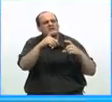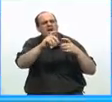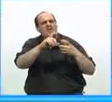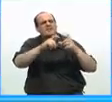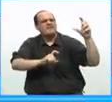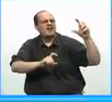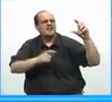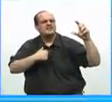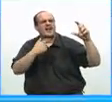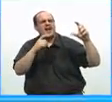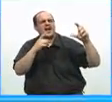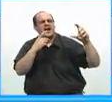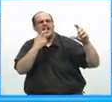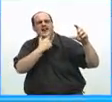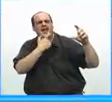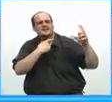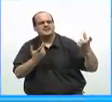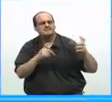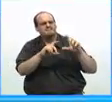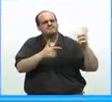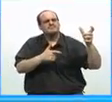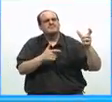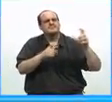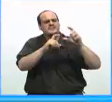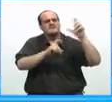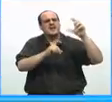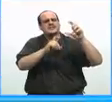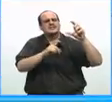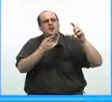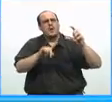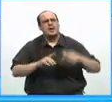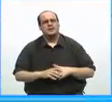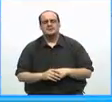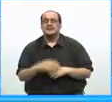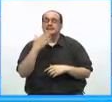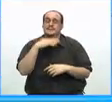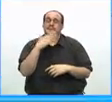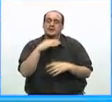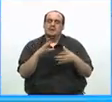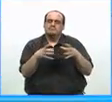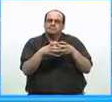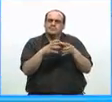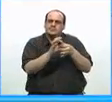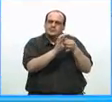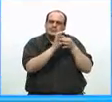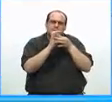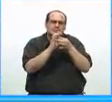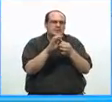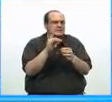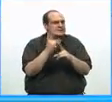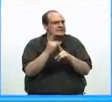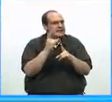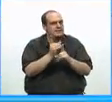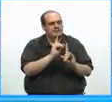día creo que boca estuvo sólido siempre estuvo firme creo que a partir de este